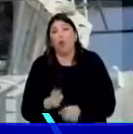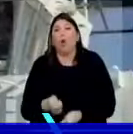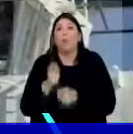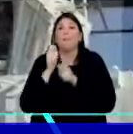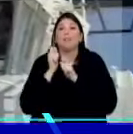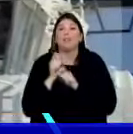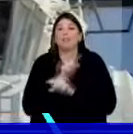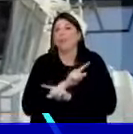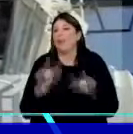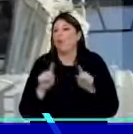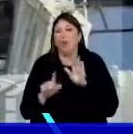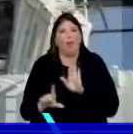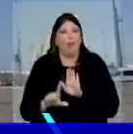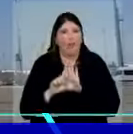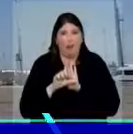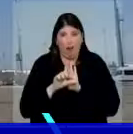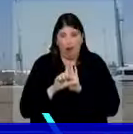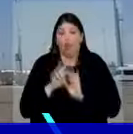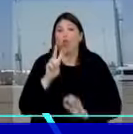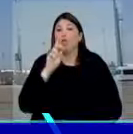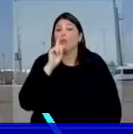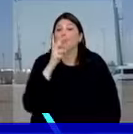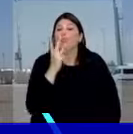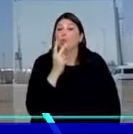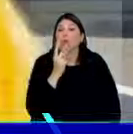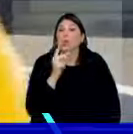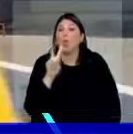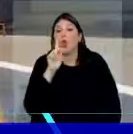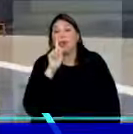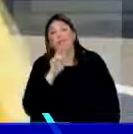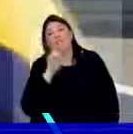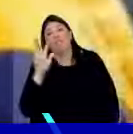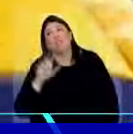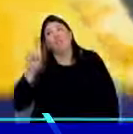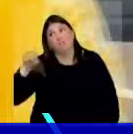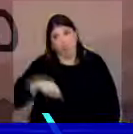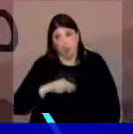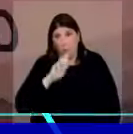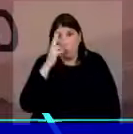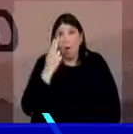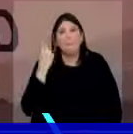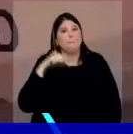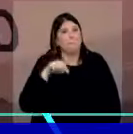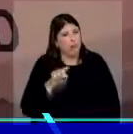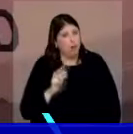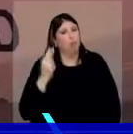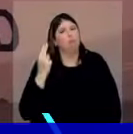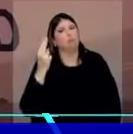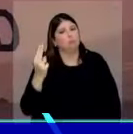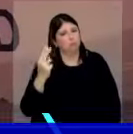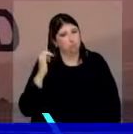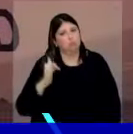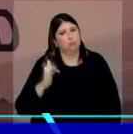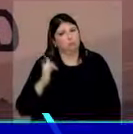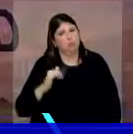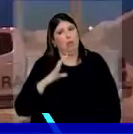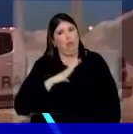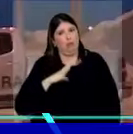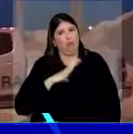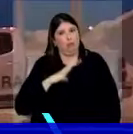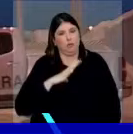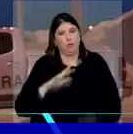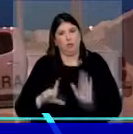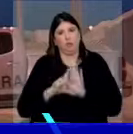2021 y 2023, otros buques similares vinieron a Uruguay, pero contaron con ley habilitante para ingresar al mar territorial.